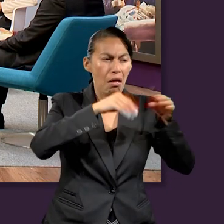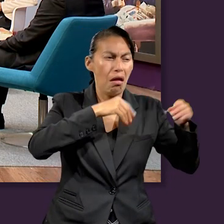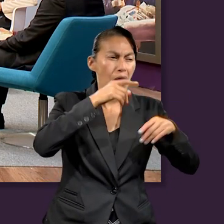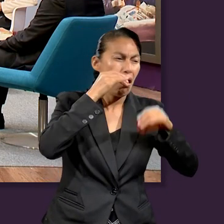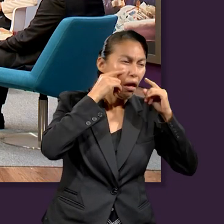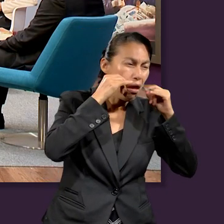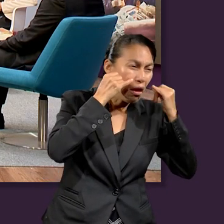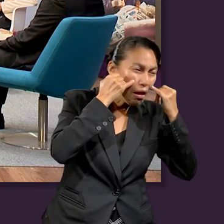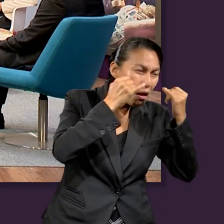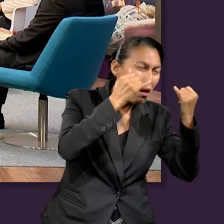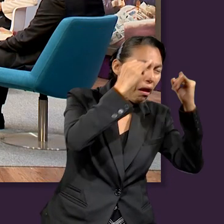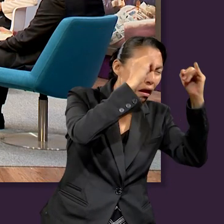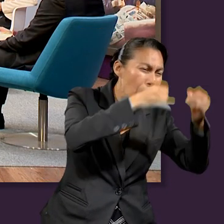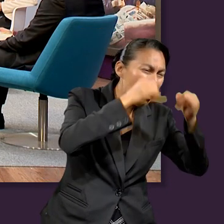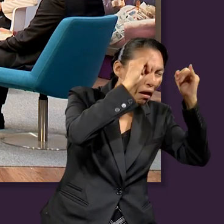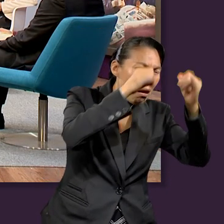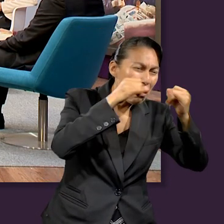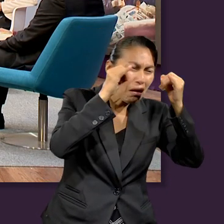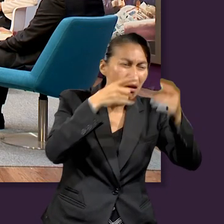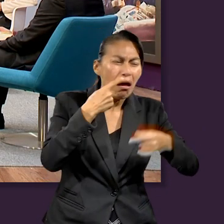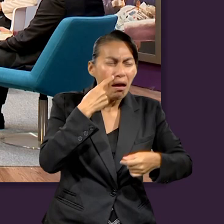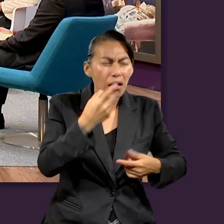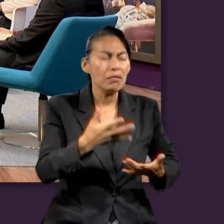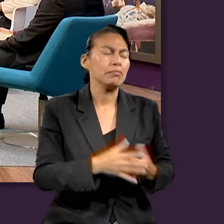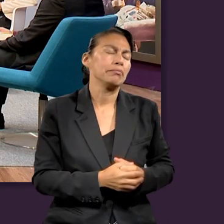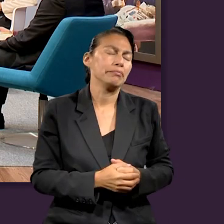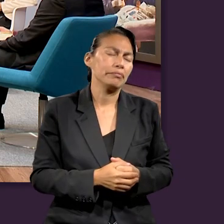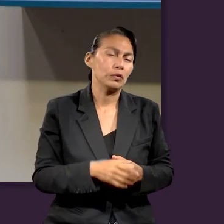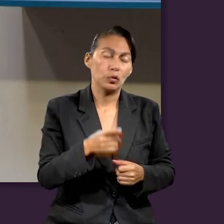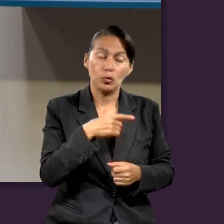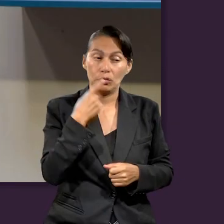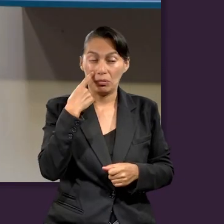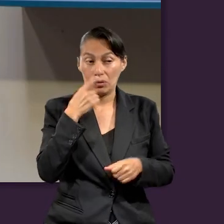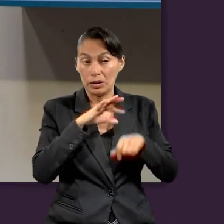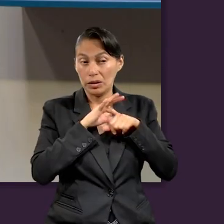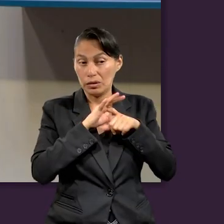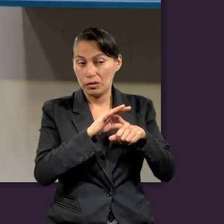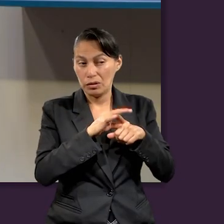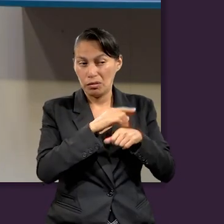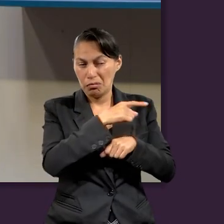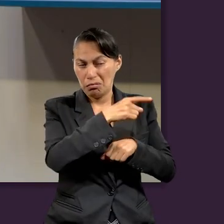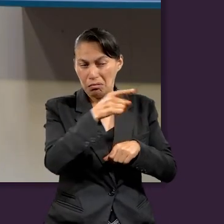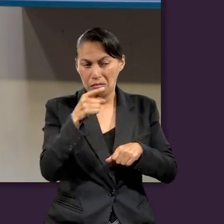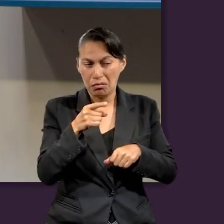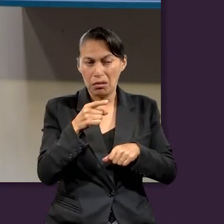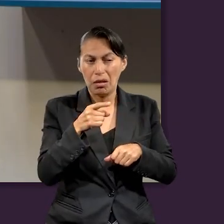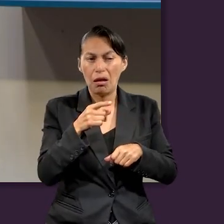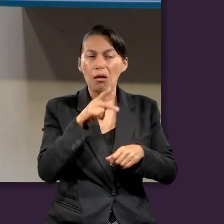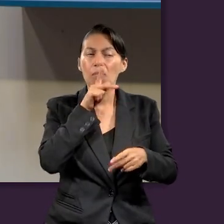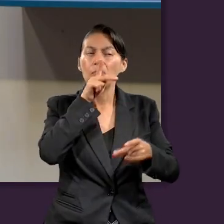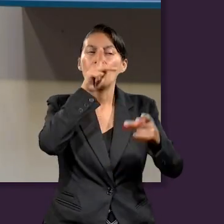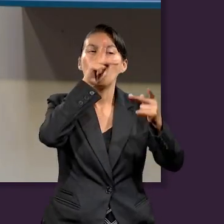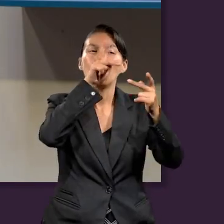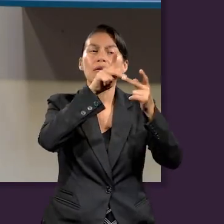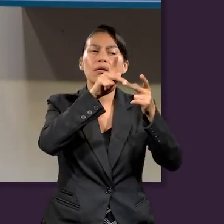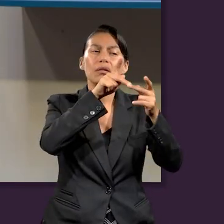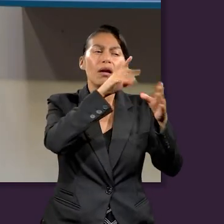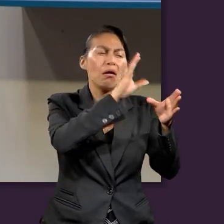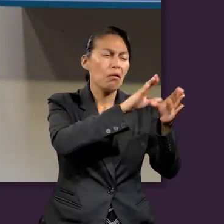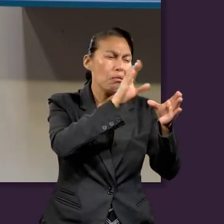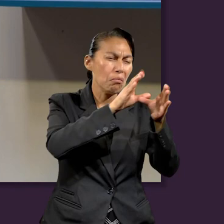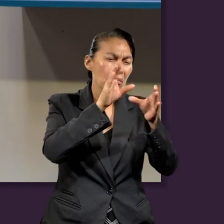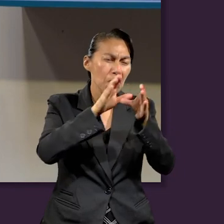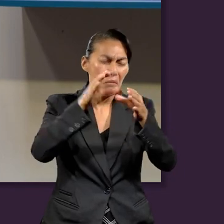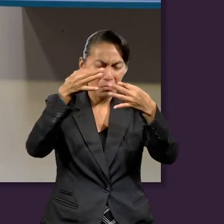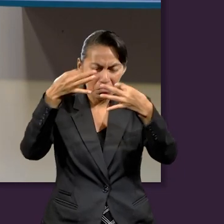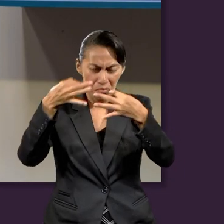habitantes de esta tierra. Es bien interesante eso porque vemos cómo históricamente se ha ido cumpliendo la profecía